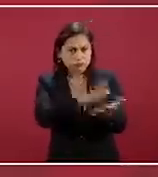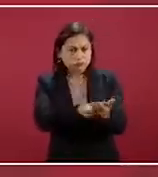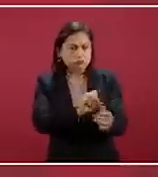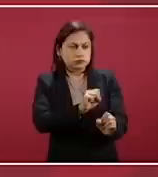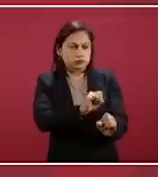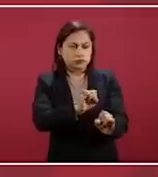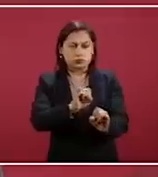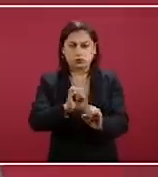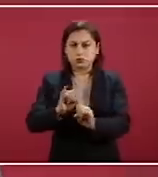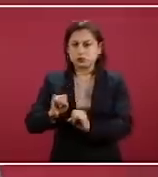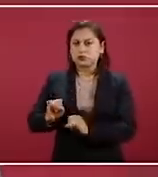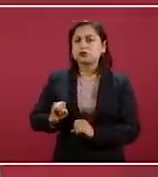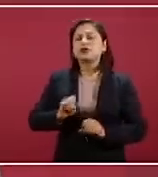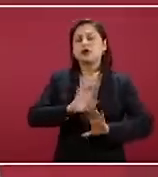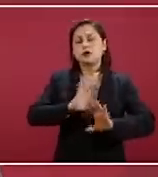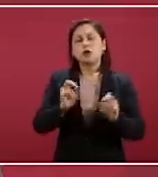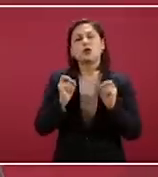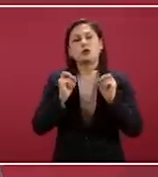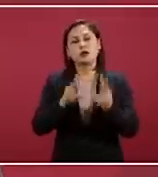es decir,